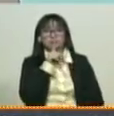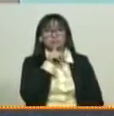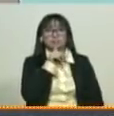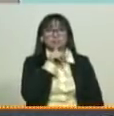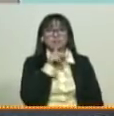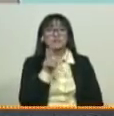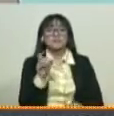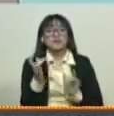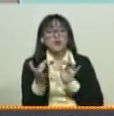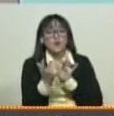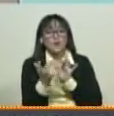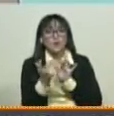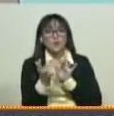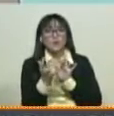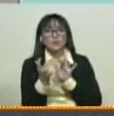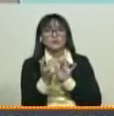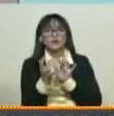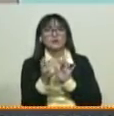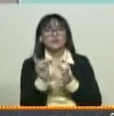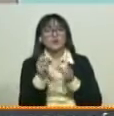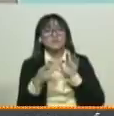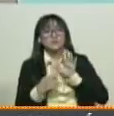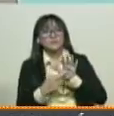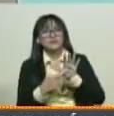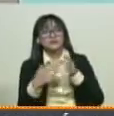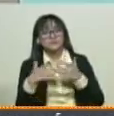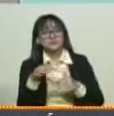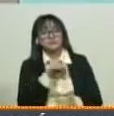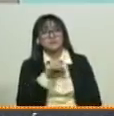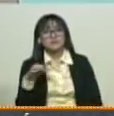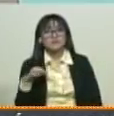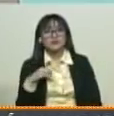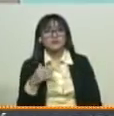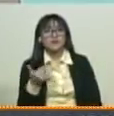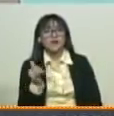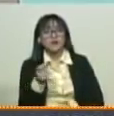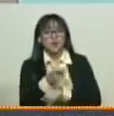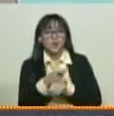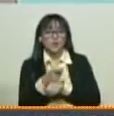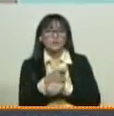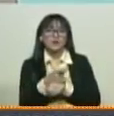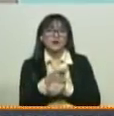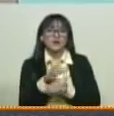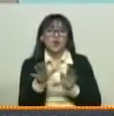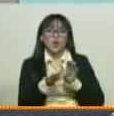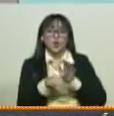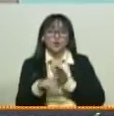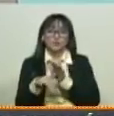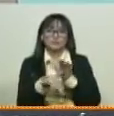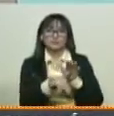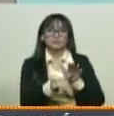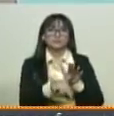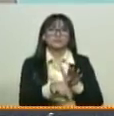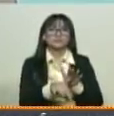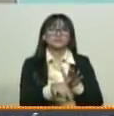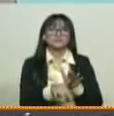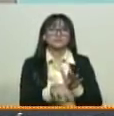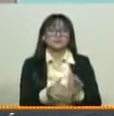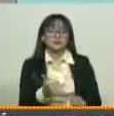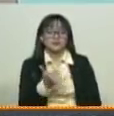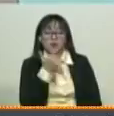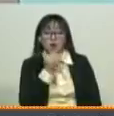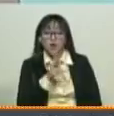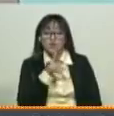por contactos que algunos representantes de empresas privadas tienen con el gobierno muy corrupto del señor Varela. Muy,